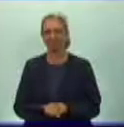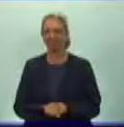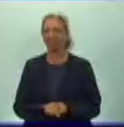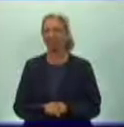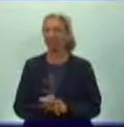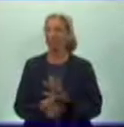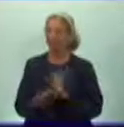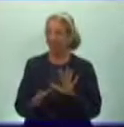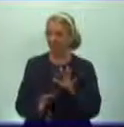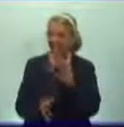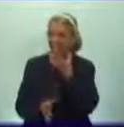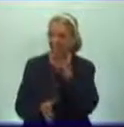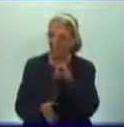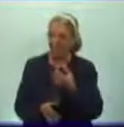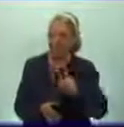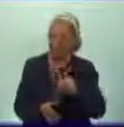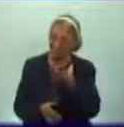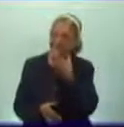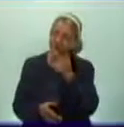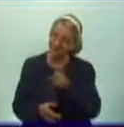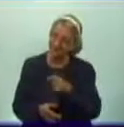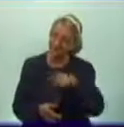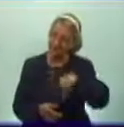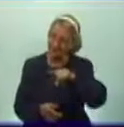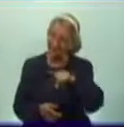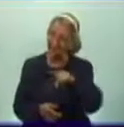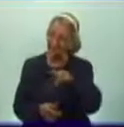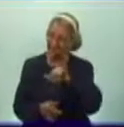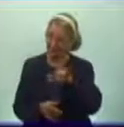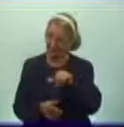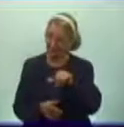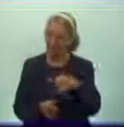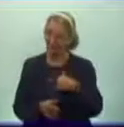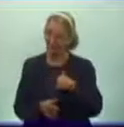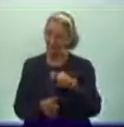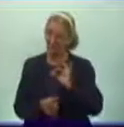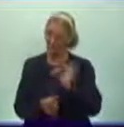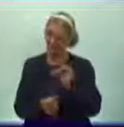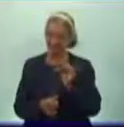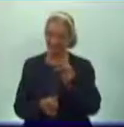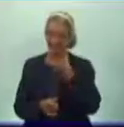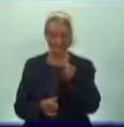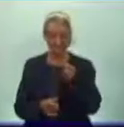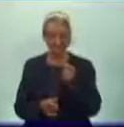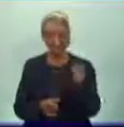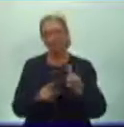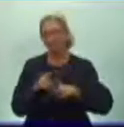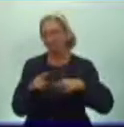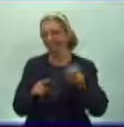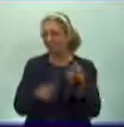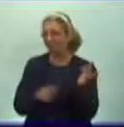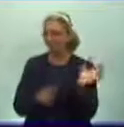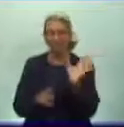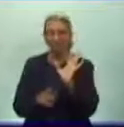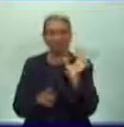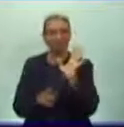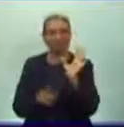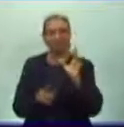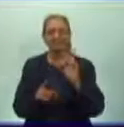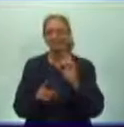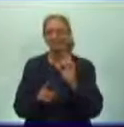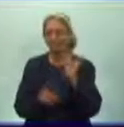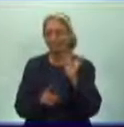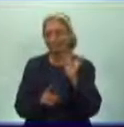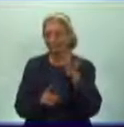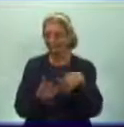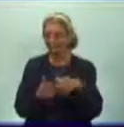Bueno, ¿les gustó la clase? Espero que les haya gustado, ¿verdad? Nos vemos en un próximo encuentro dentro de 15 días,